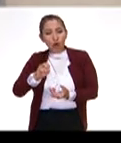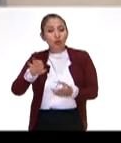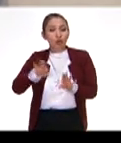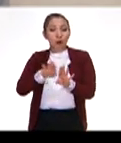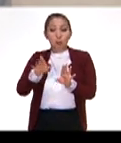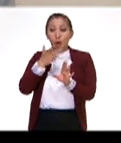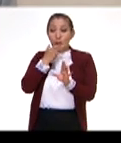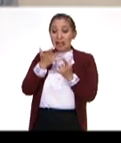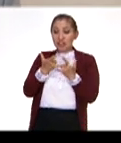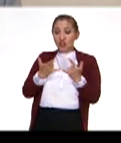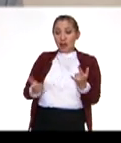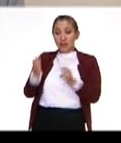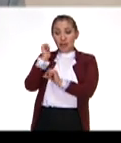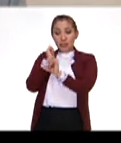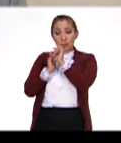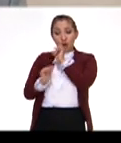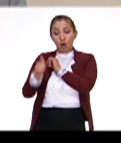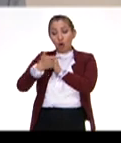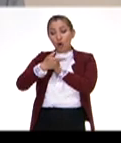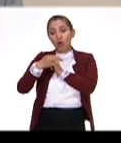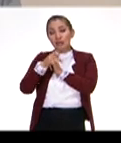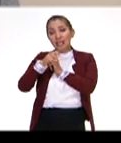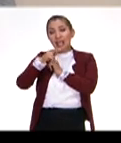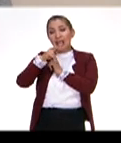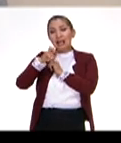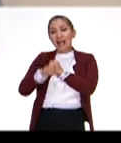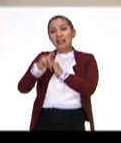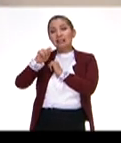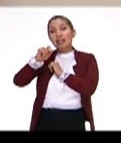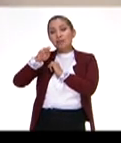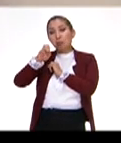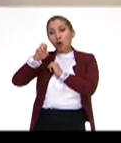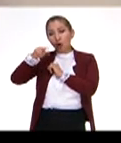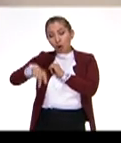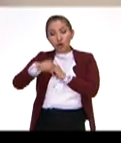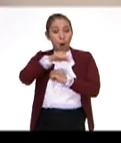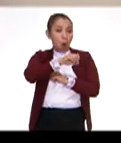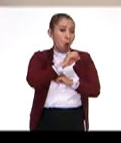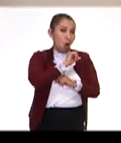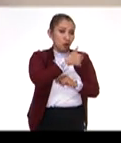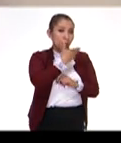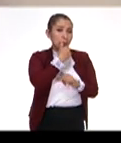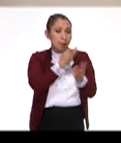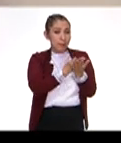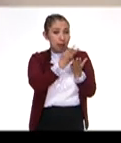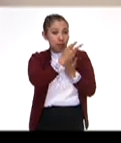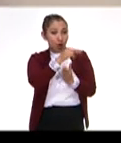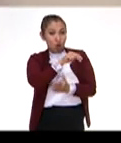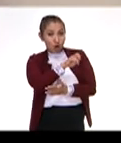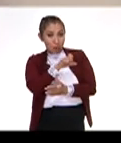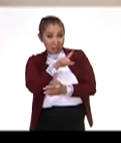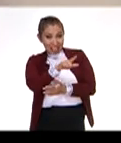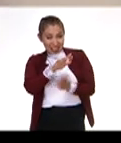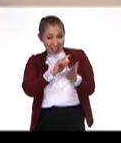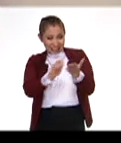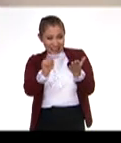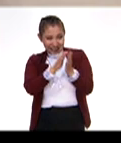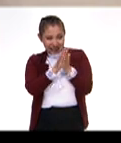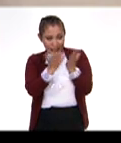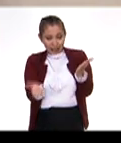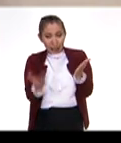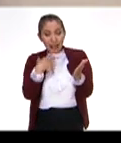el historiador y antropólogo Gutiérrez Tibón, como el premio Nobel de